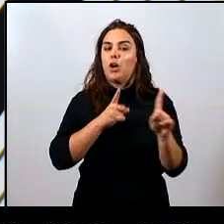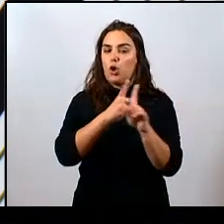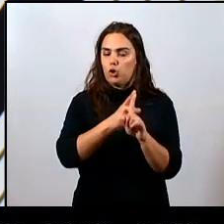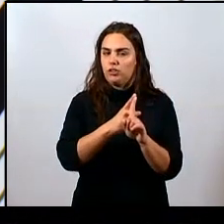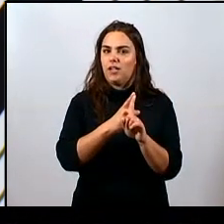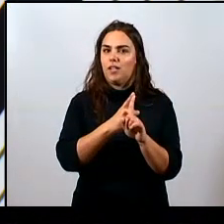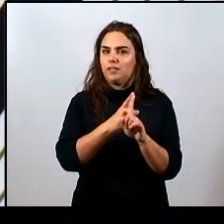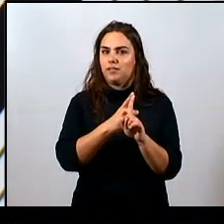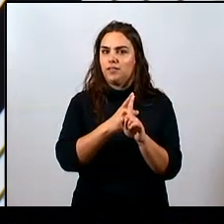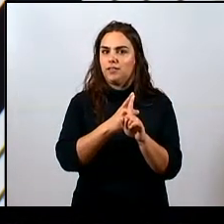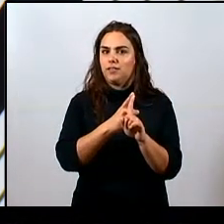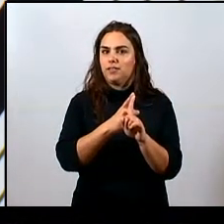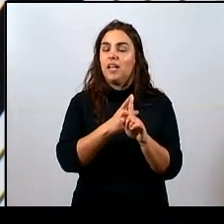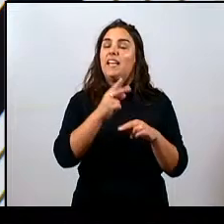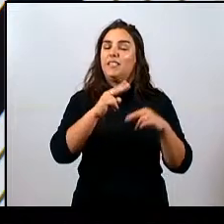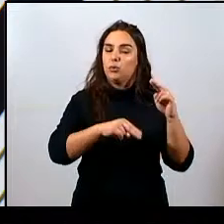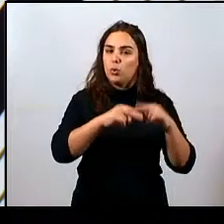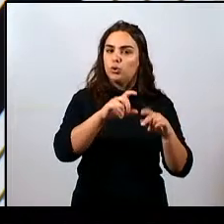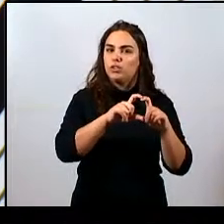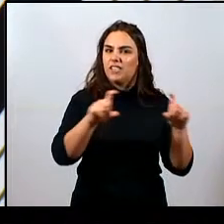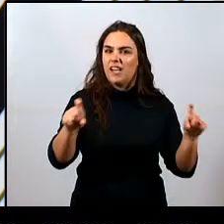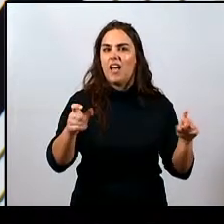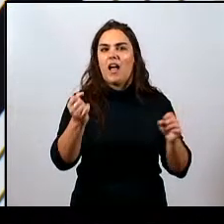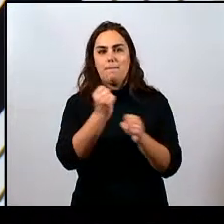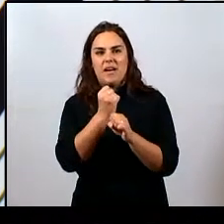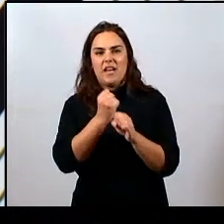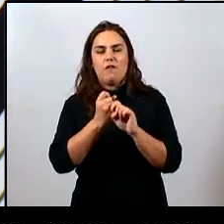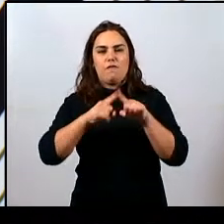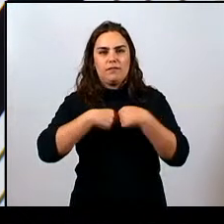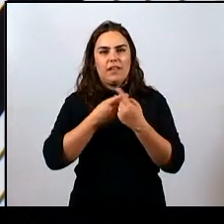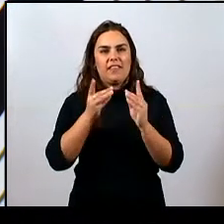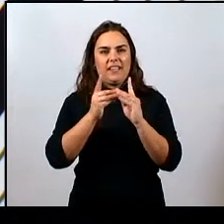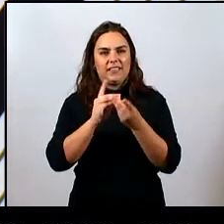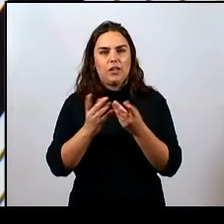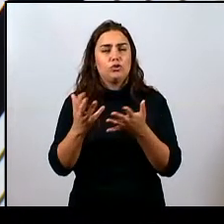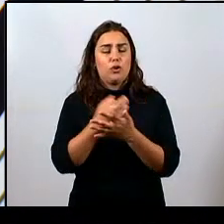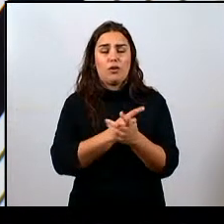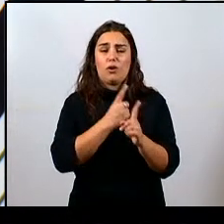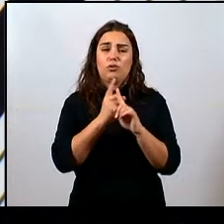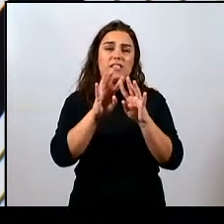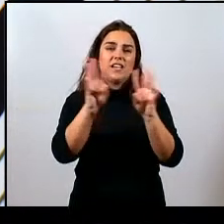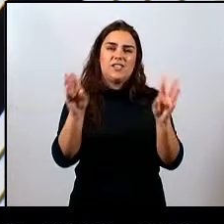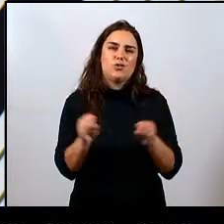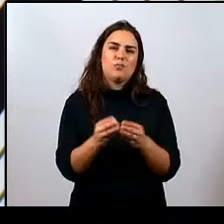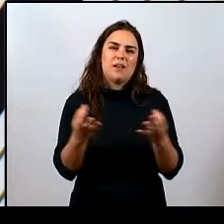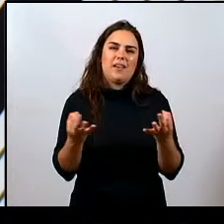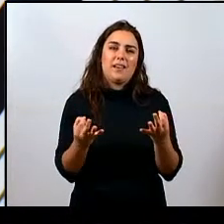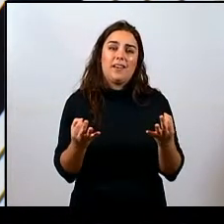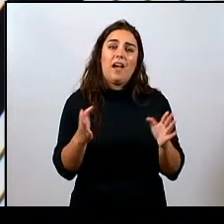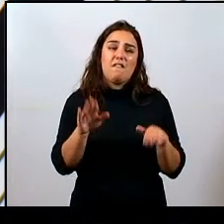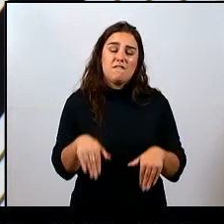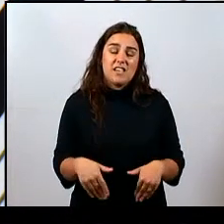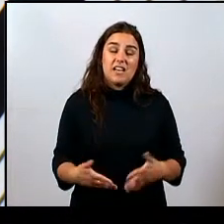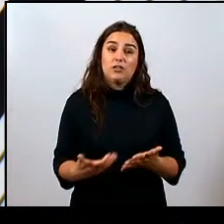en contra de la industria, del empleo, de las familias, de la digitalización. En definitiva, que está comprometiendo todo, incluso nuestra